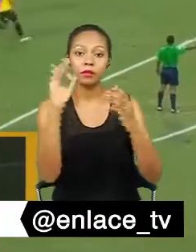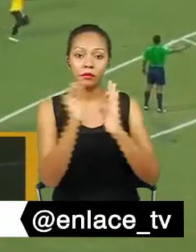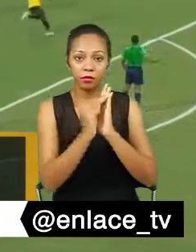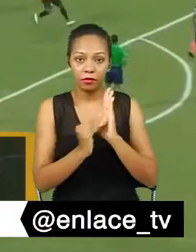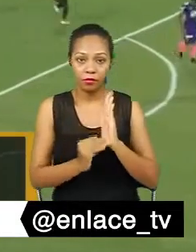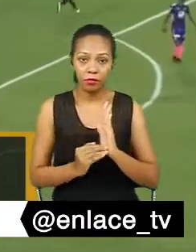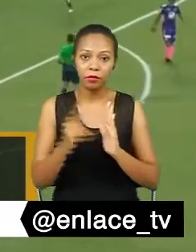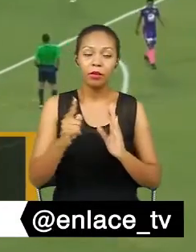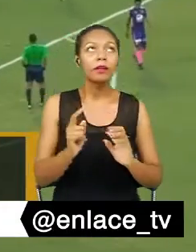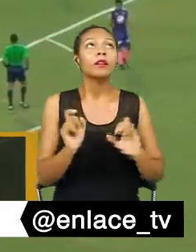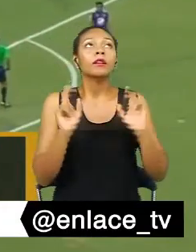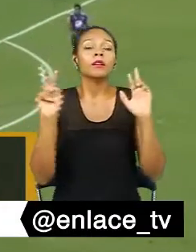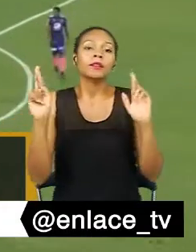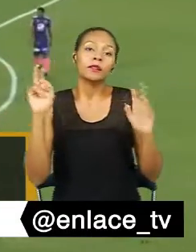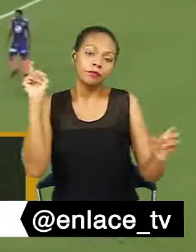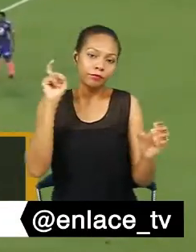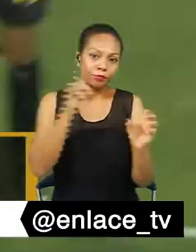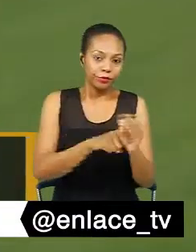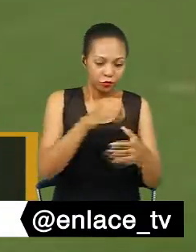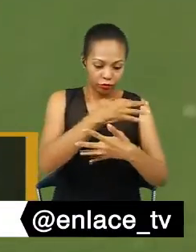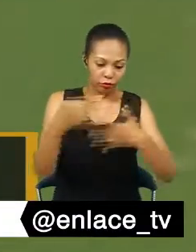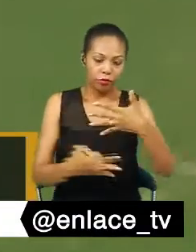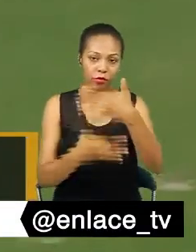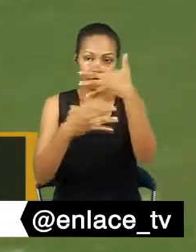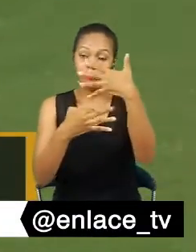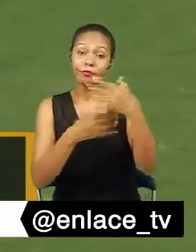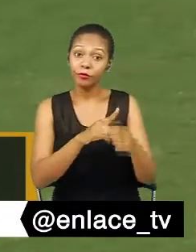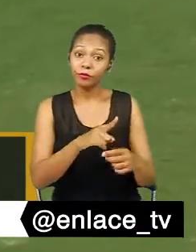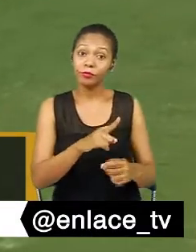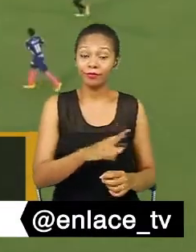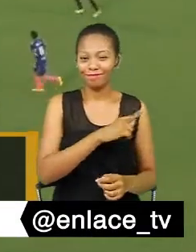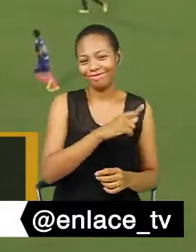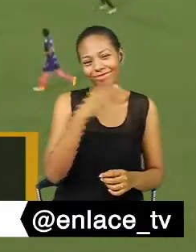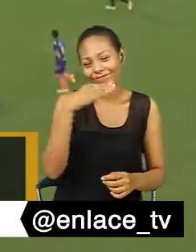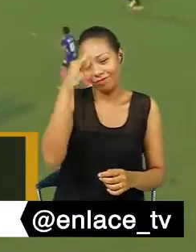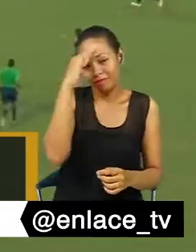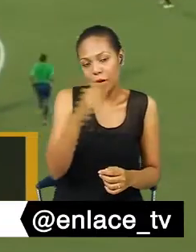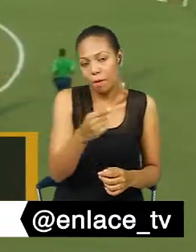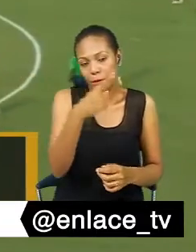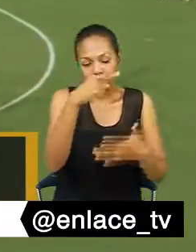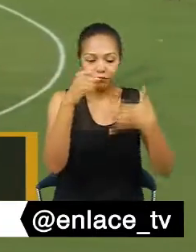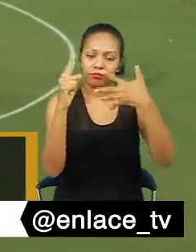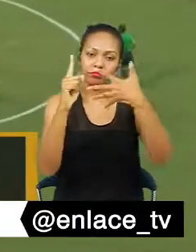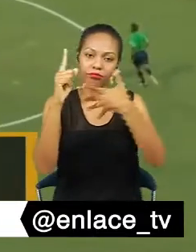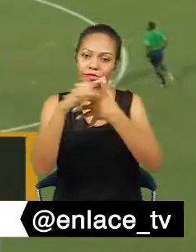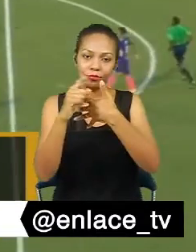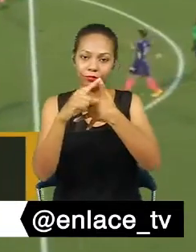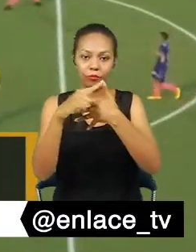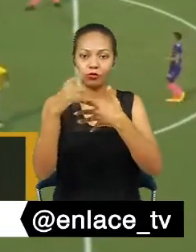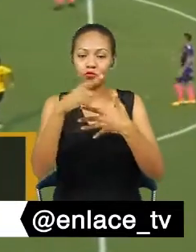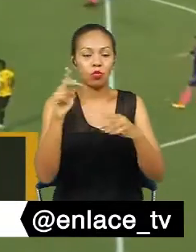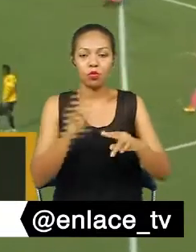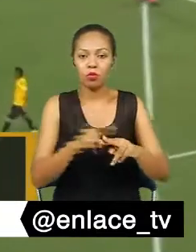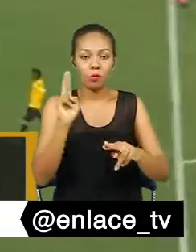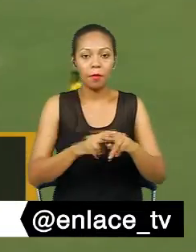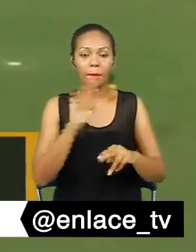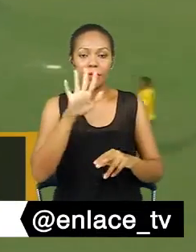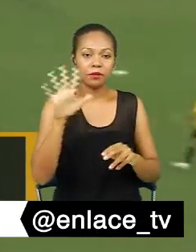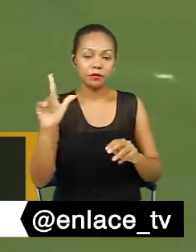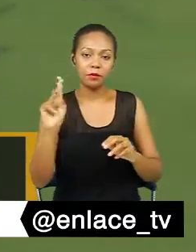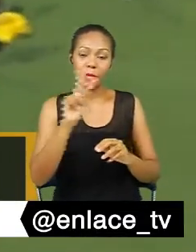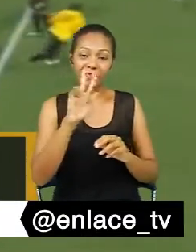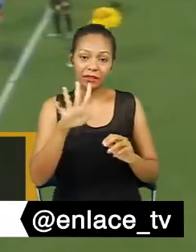entrar a los 8. Por su parte, el Deportivo Independiente Medellín sigue de primero con los mismos 25 puntos de Envigado. En la próxima fecha,